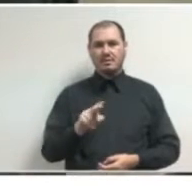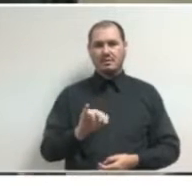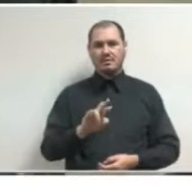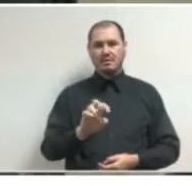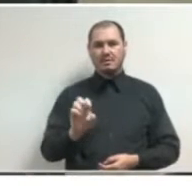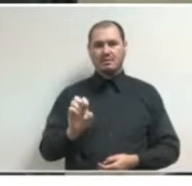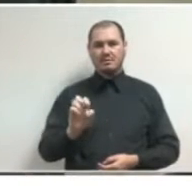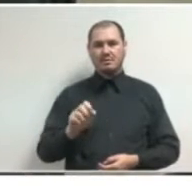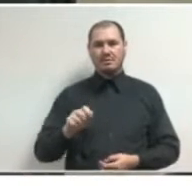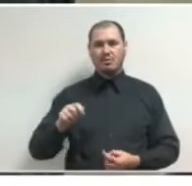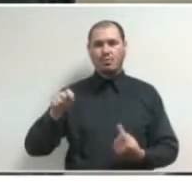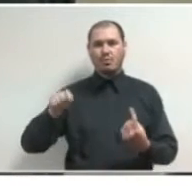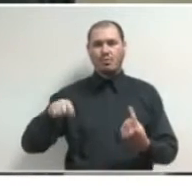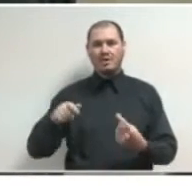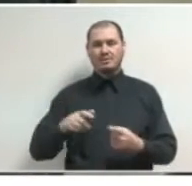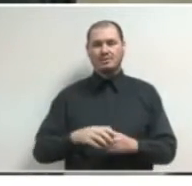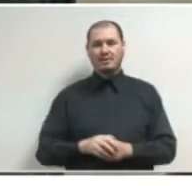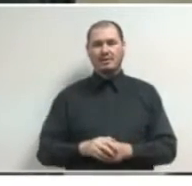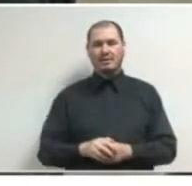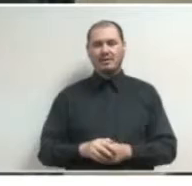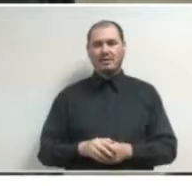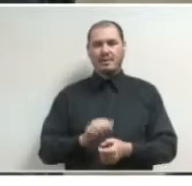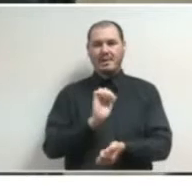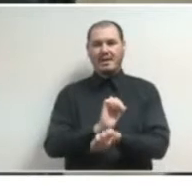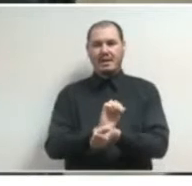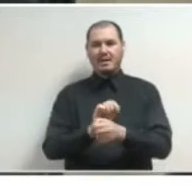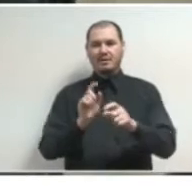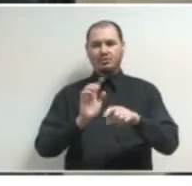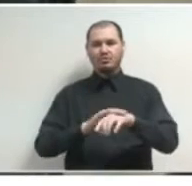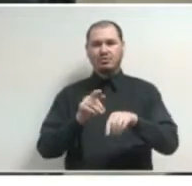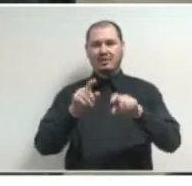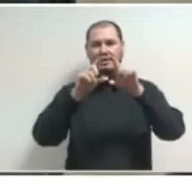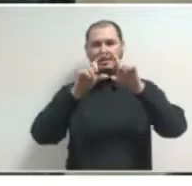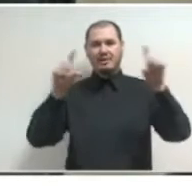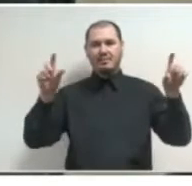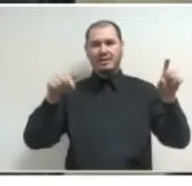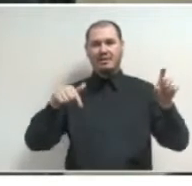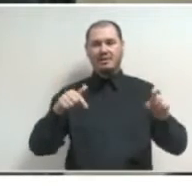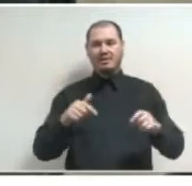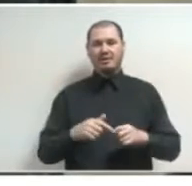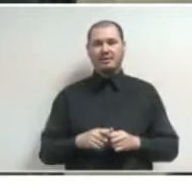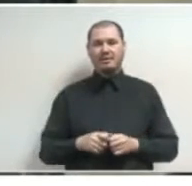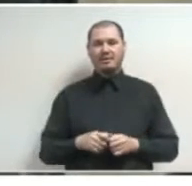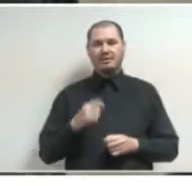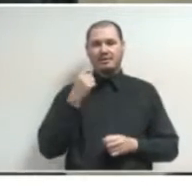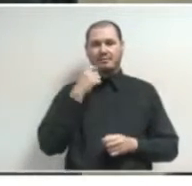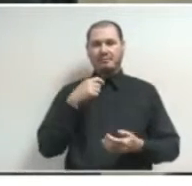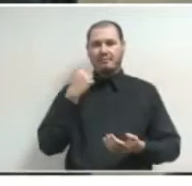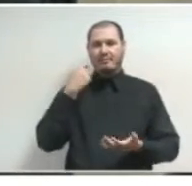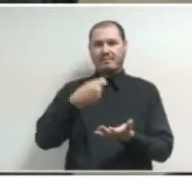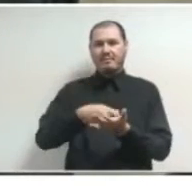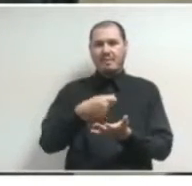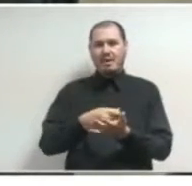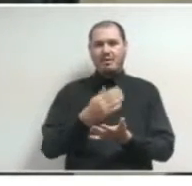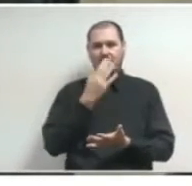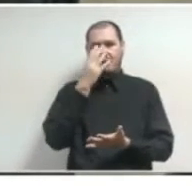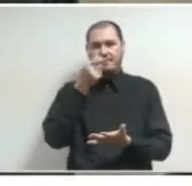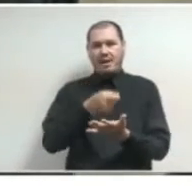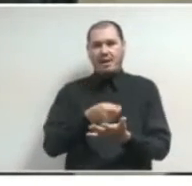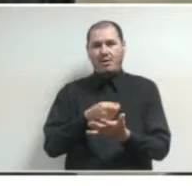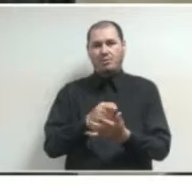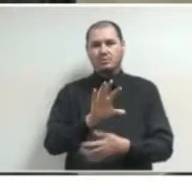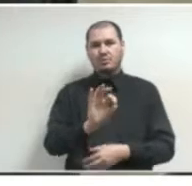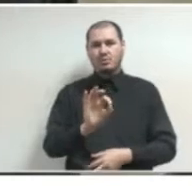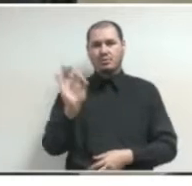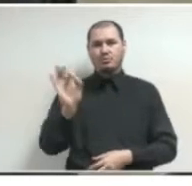Peguaba, sin goce de sueldo de Igape Cuatía, oye Urejina, 50%, oye, me han hecho enviar